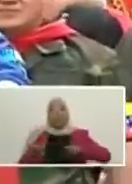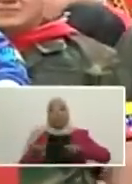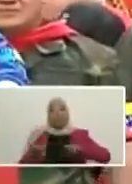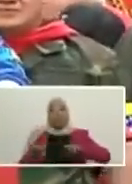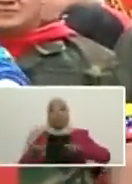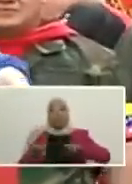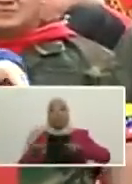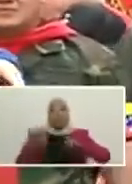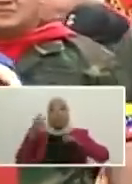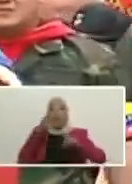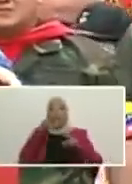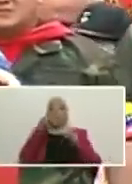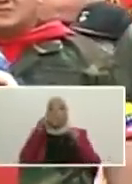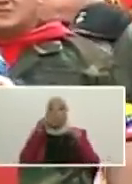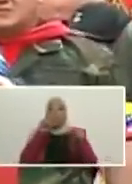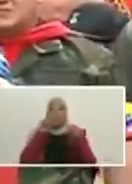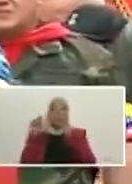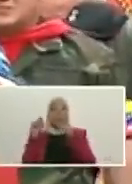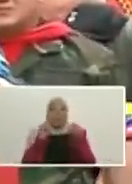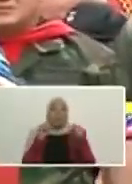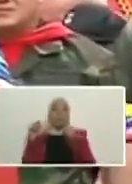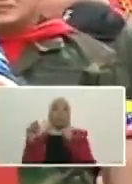va a hablar.